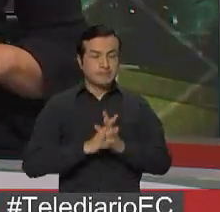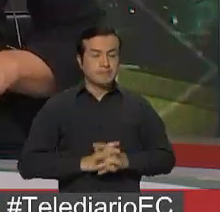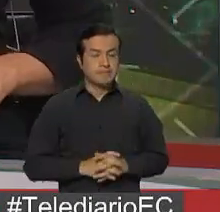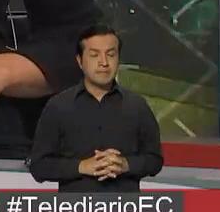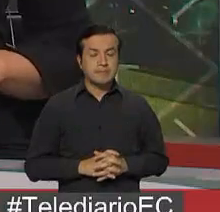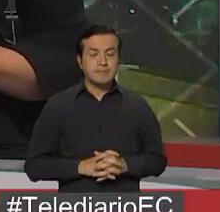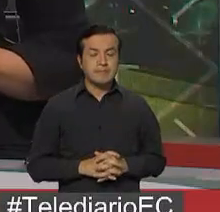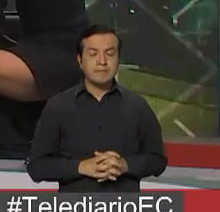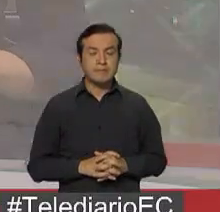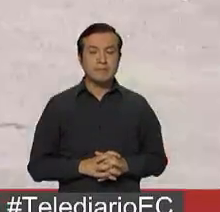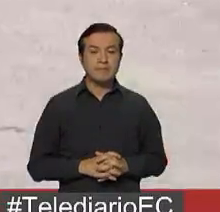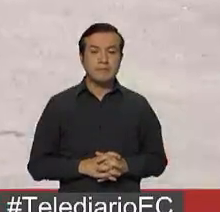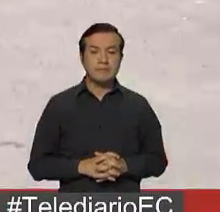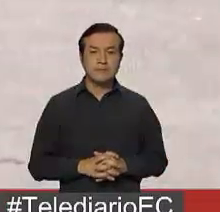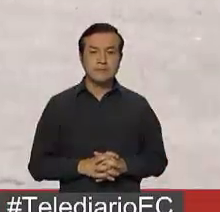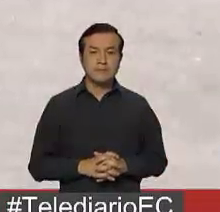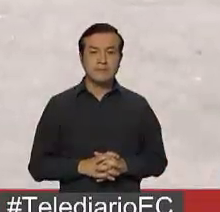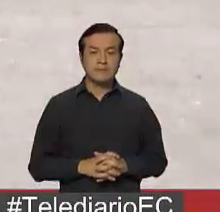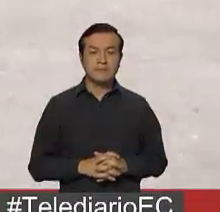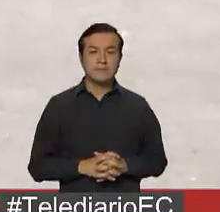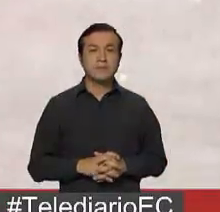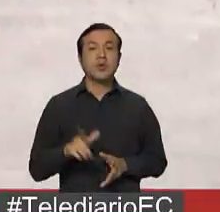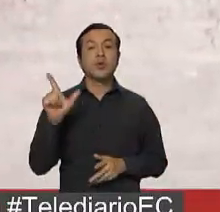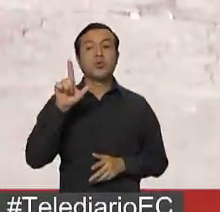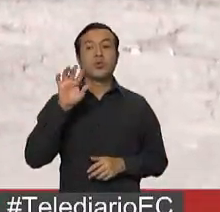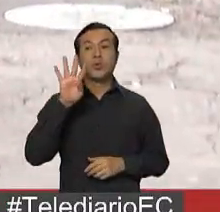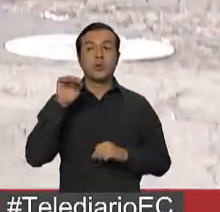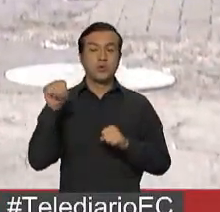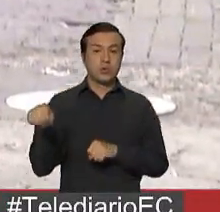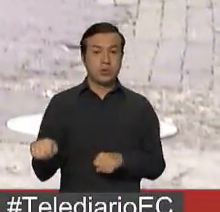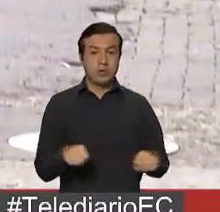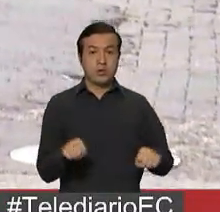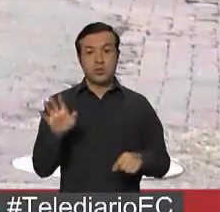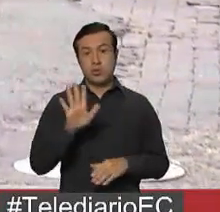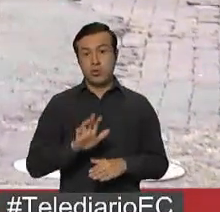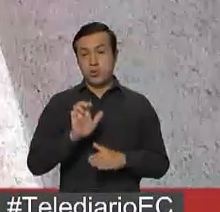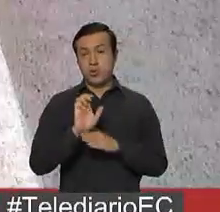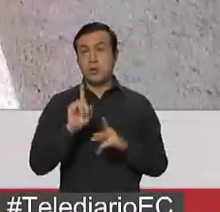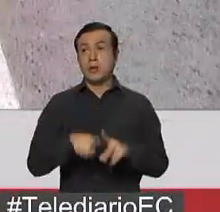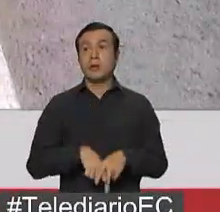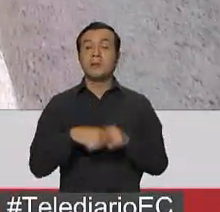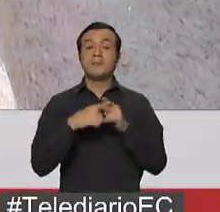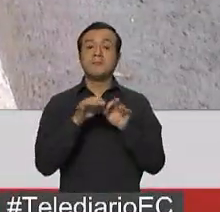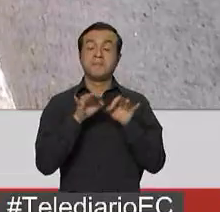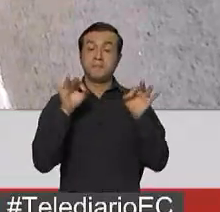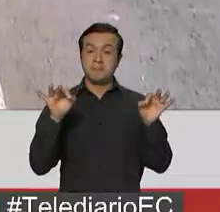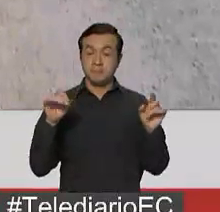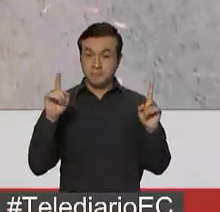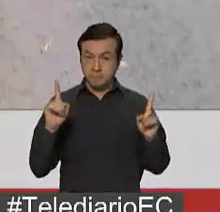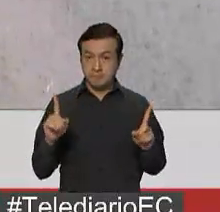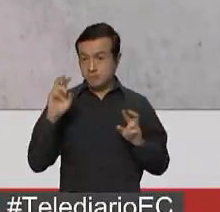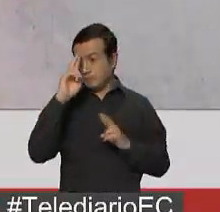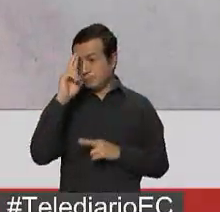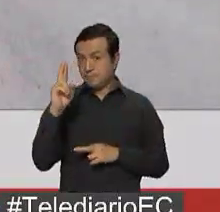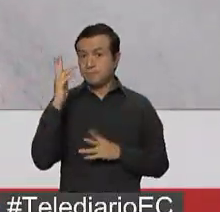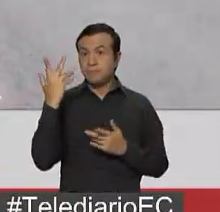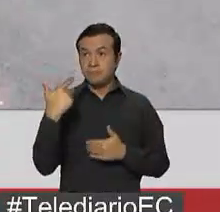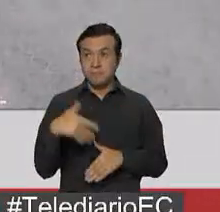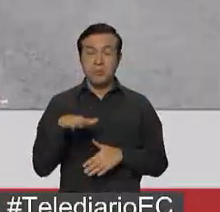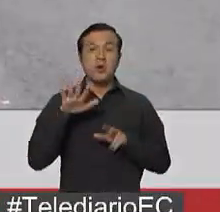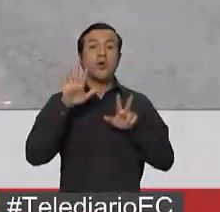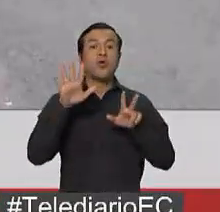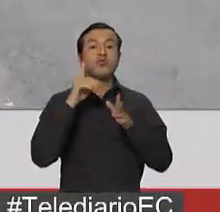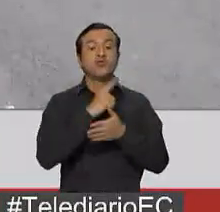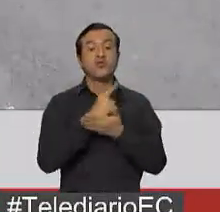información este lunes 4 de mayo ecuador comenzó la etapa de distanciamiento justo al cumplirse la octava